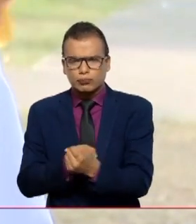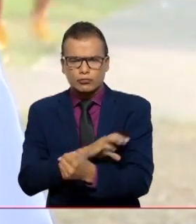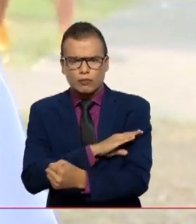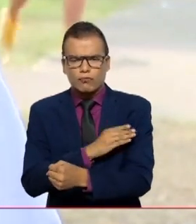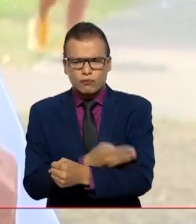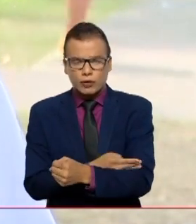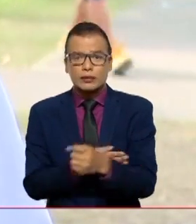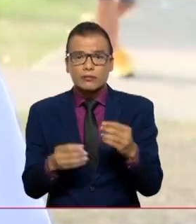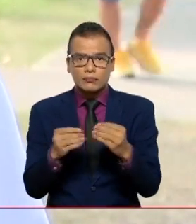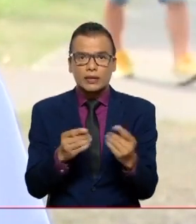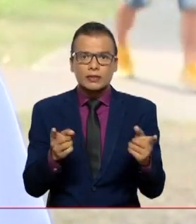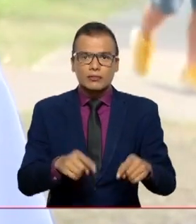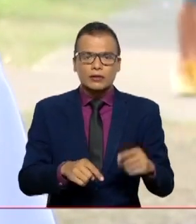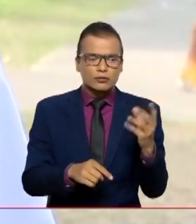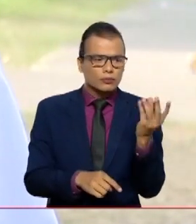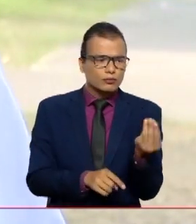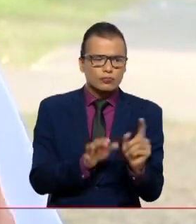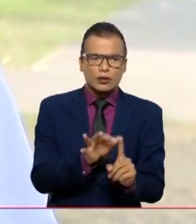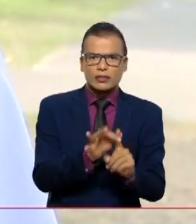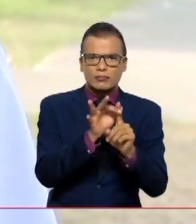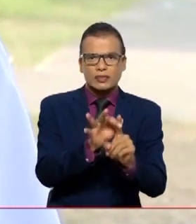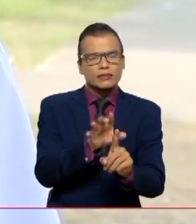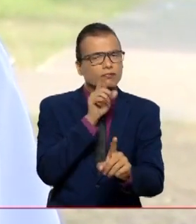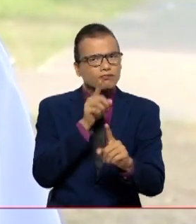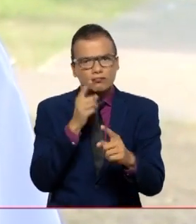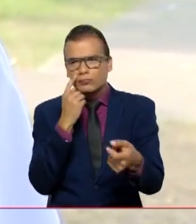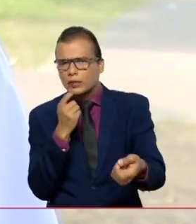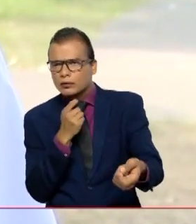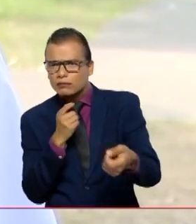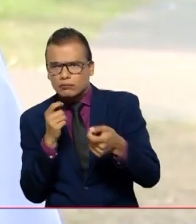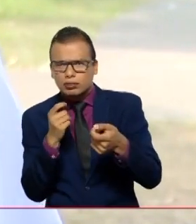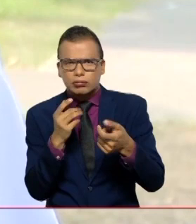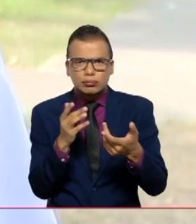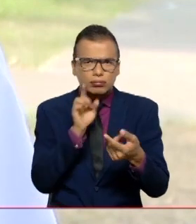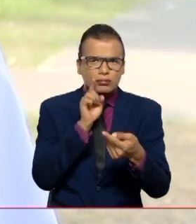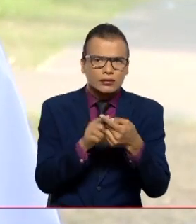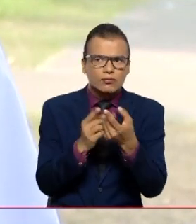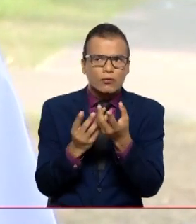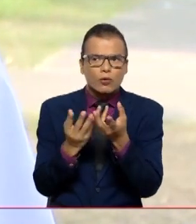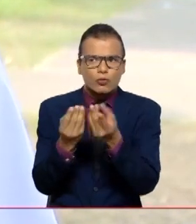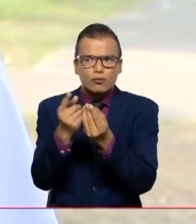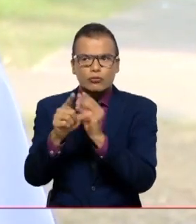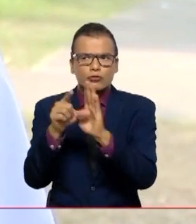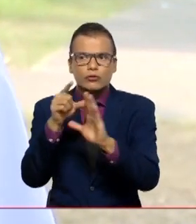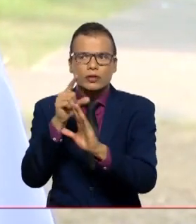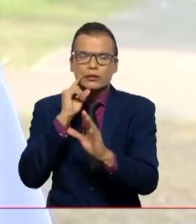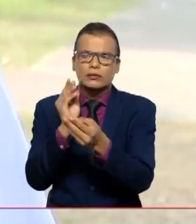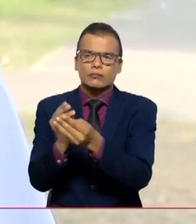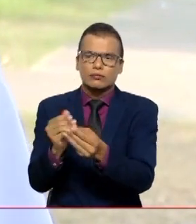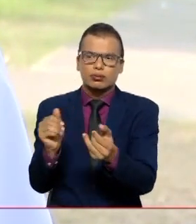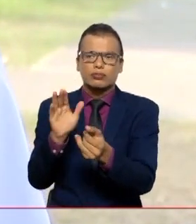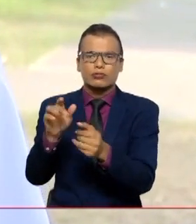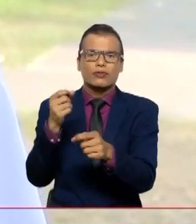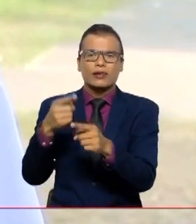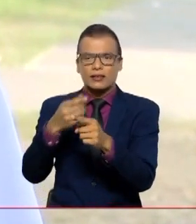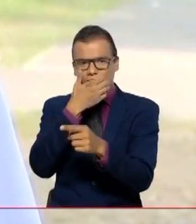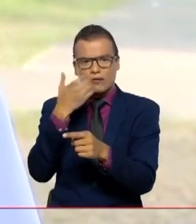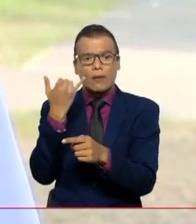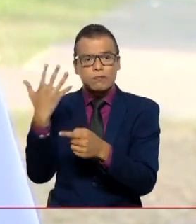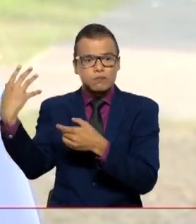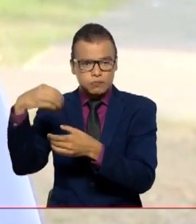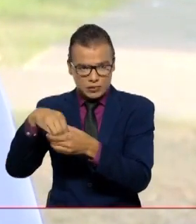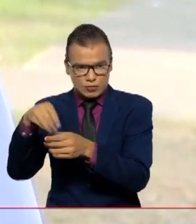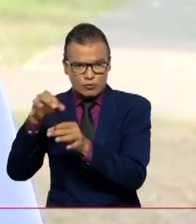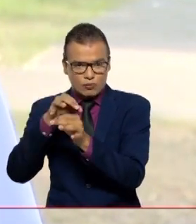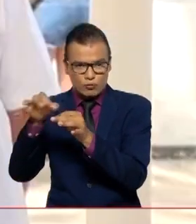van a adelantar operaciones ofensivas para lograr desarticular esta estructura de las FARC que está delinquiendo en la parte alta